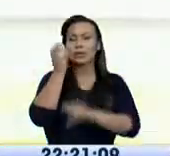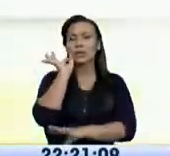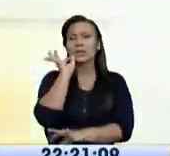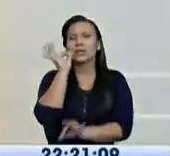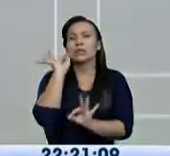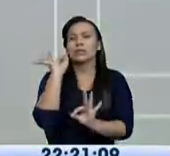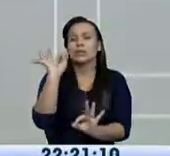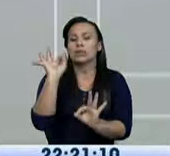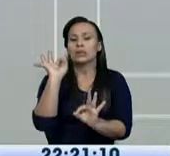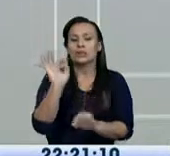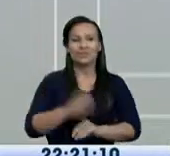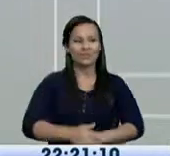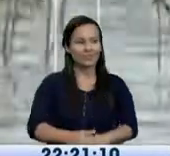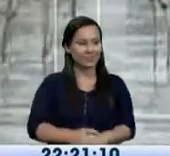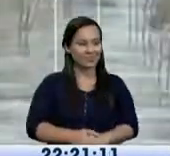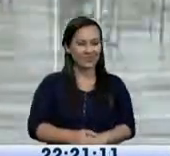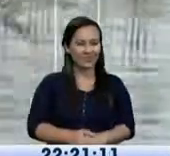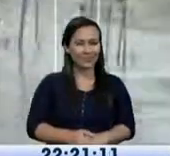mar.